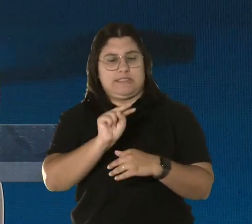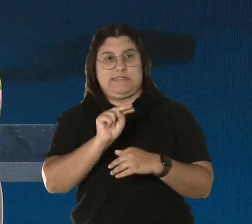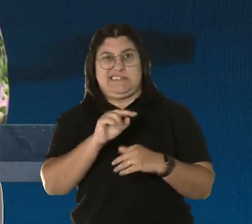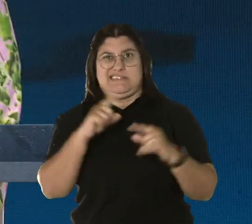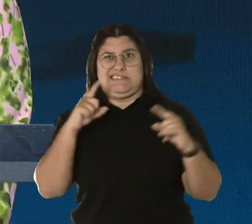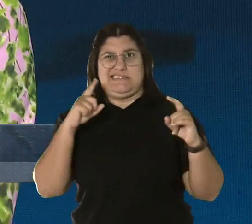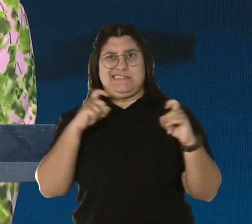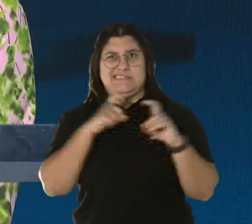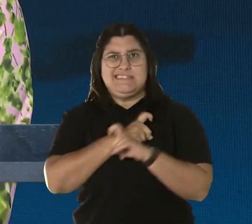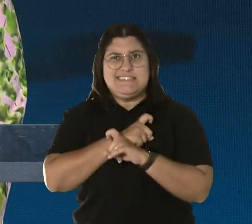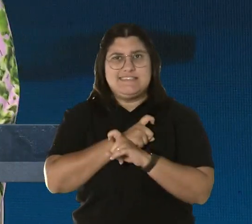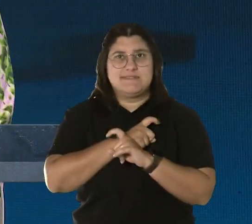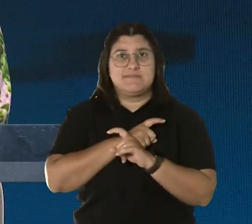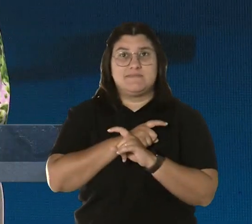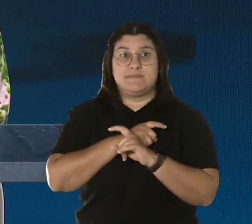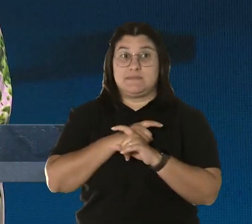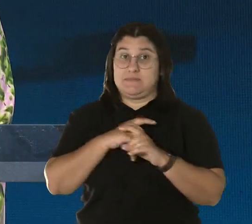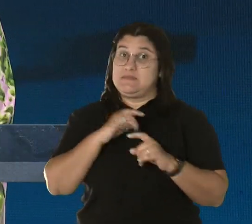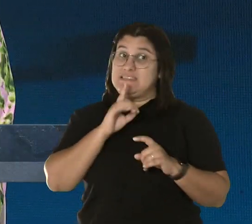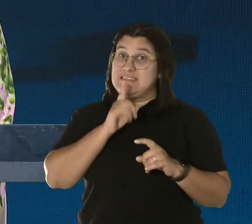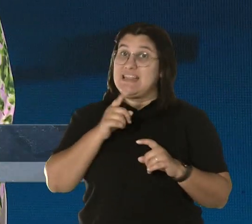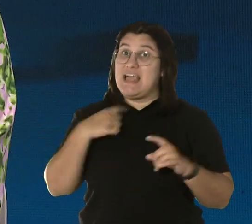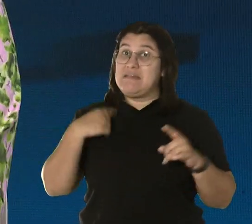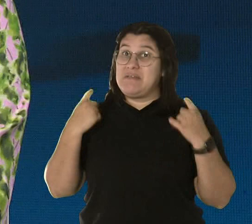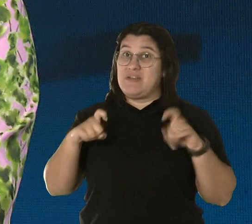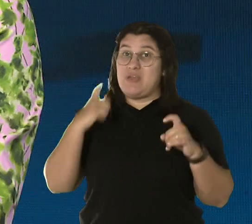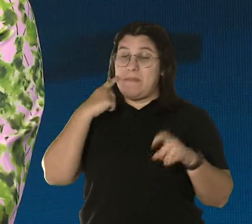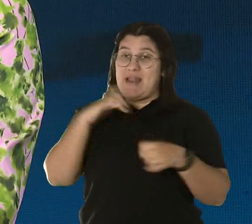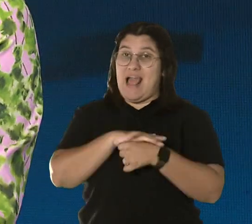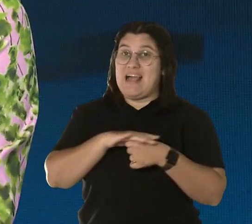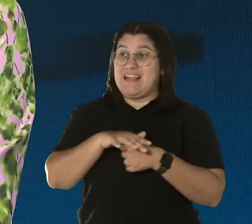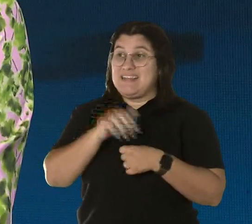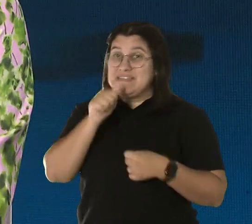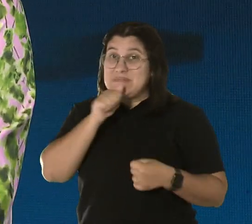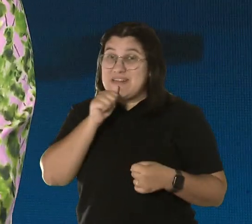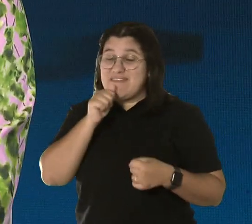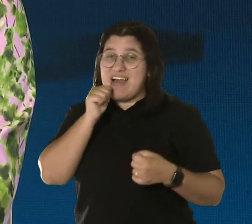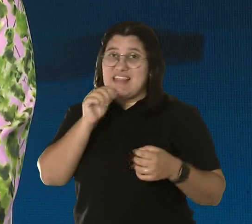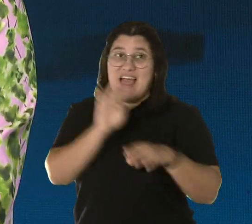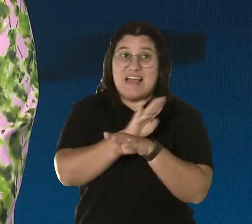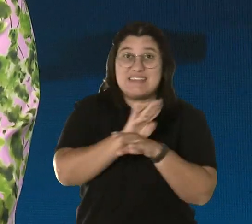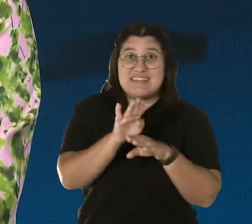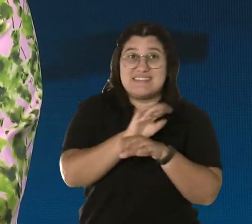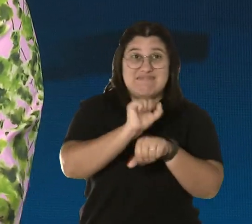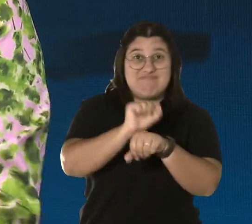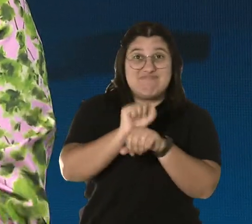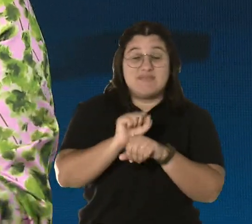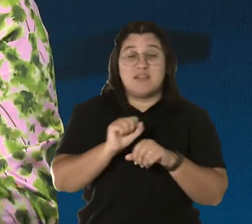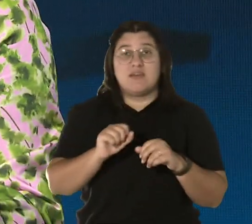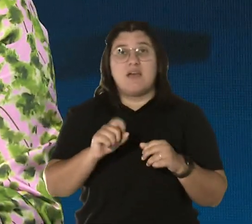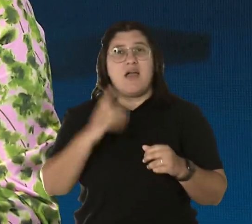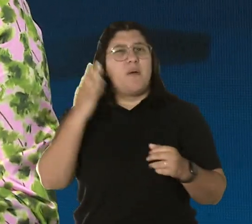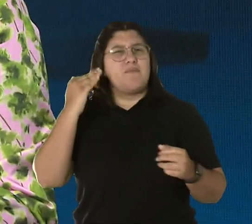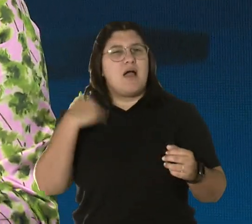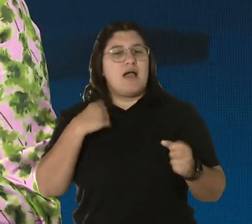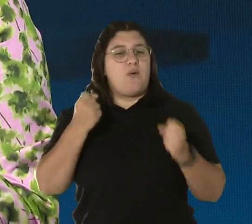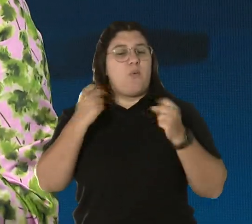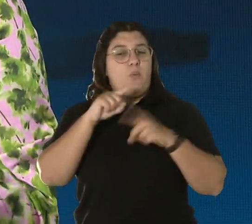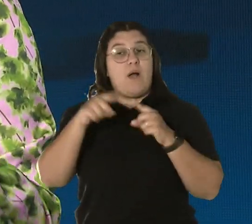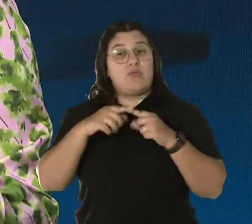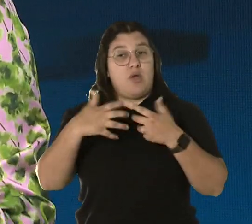complicado, yo diría que peligroso para la industria privada. Y peligroso porque cuando tú tienes